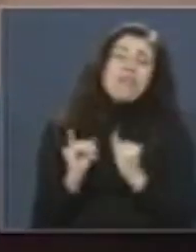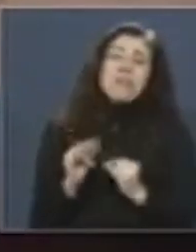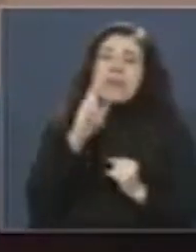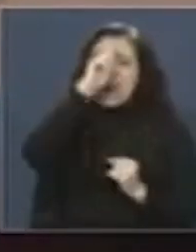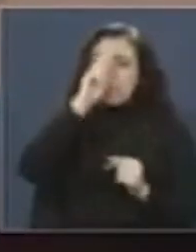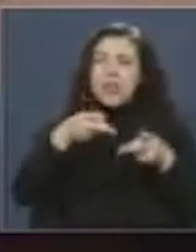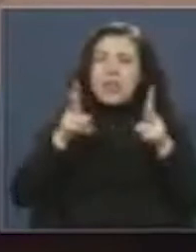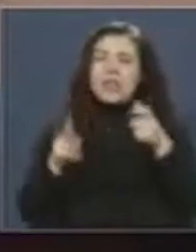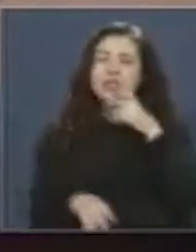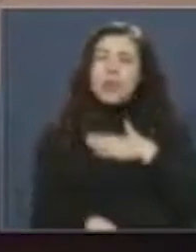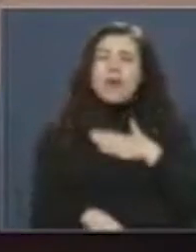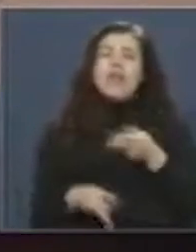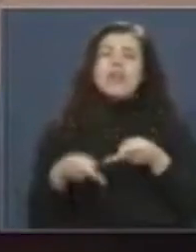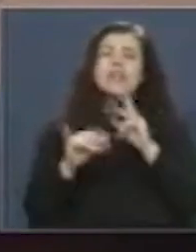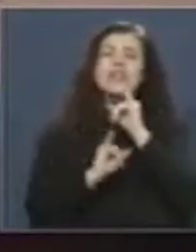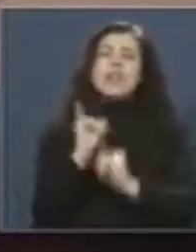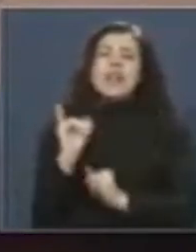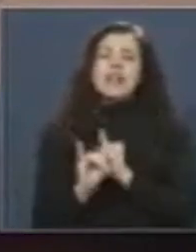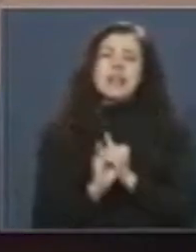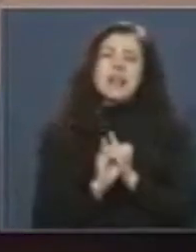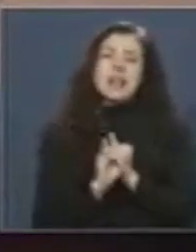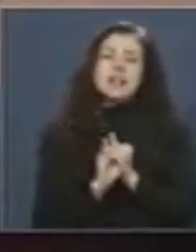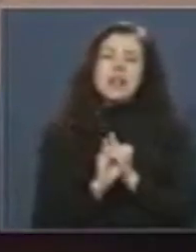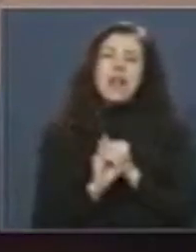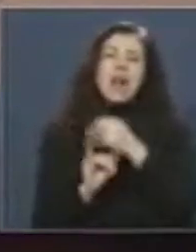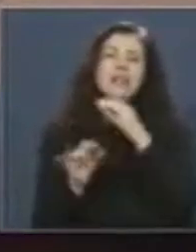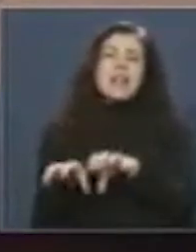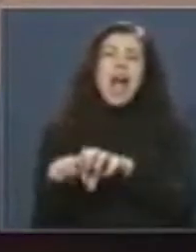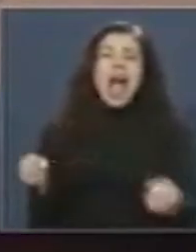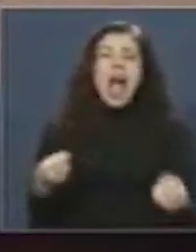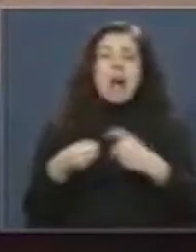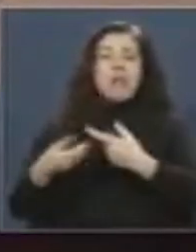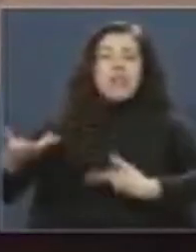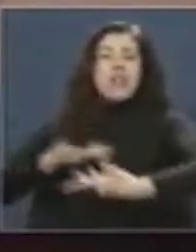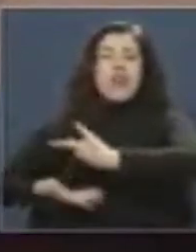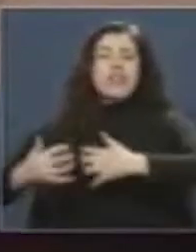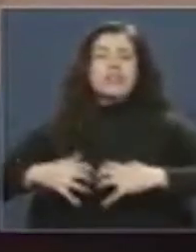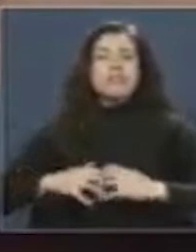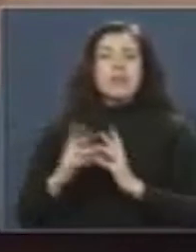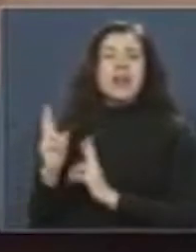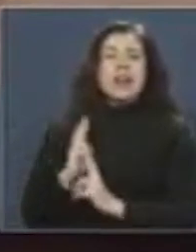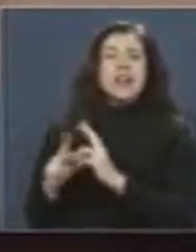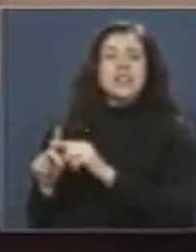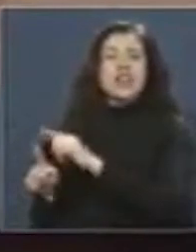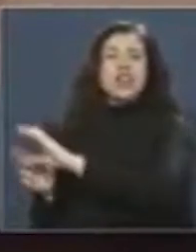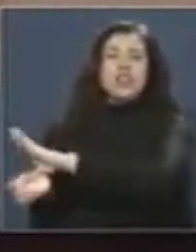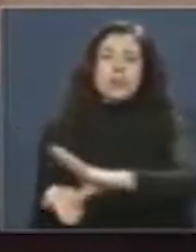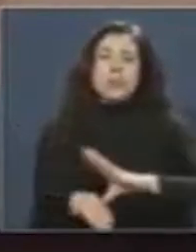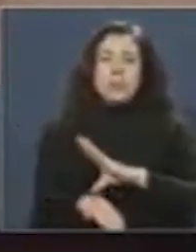respeto a los derechos humanos y al derecho internacional al establecer convenios de colaboración y fortalecer las relaciones con otros